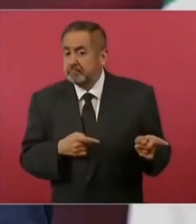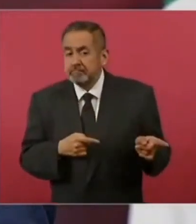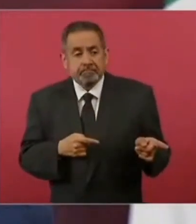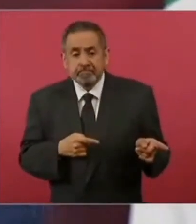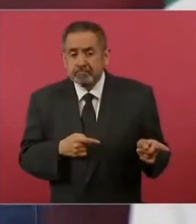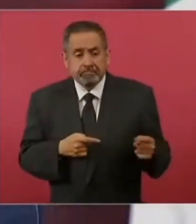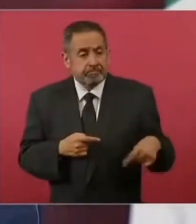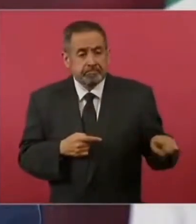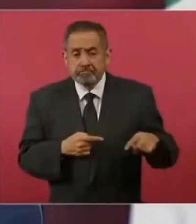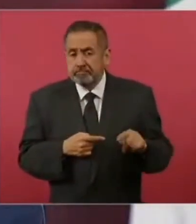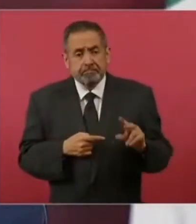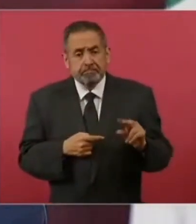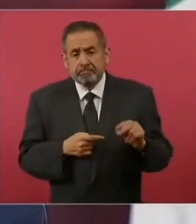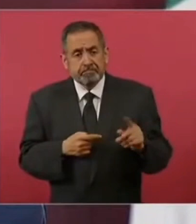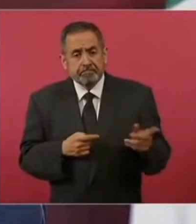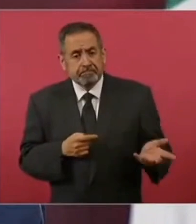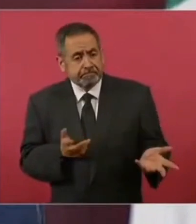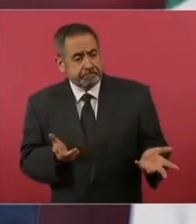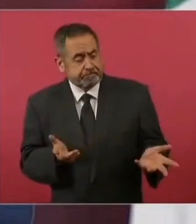Entonces,